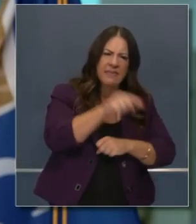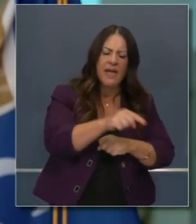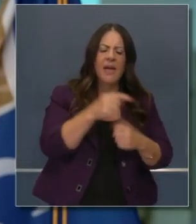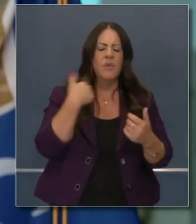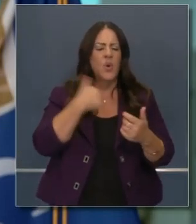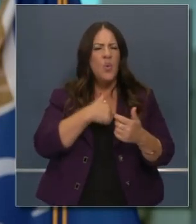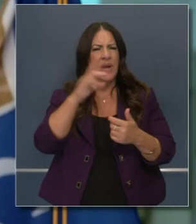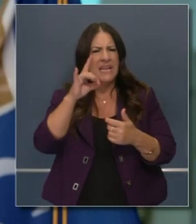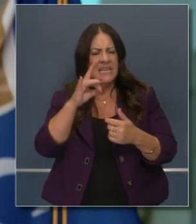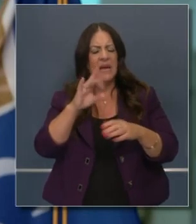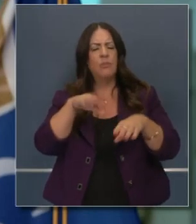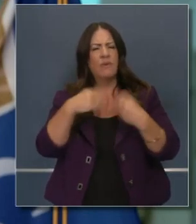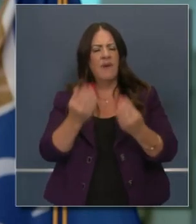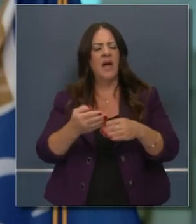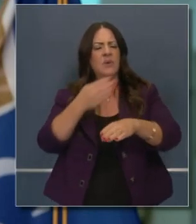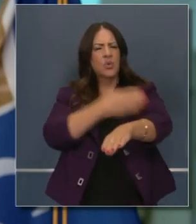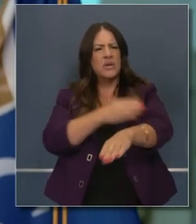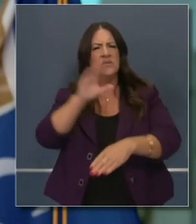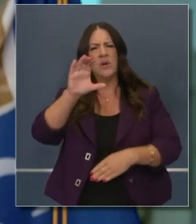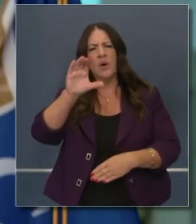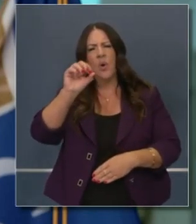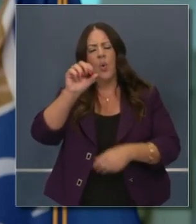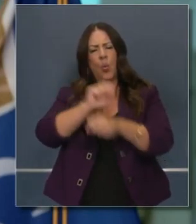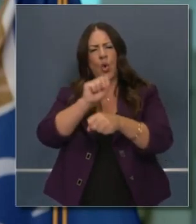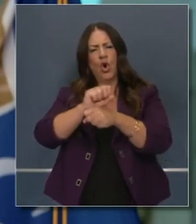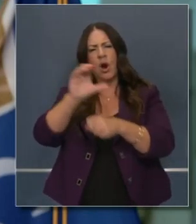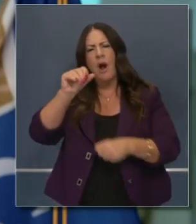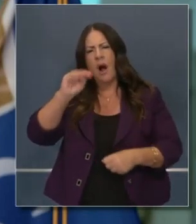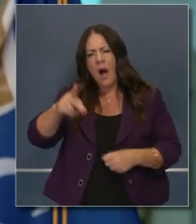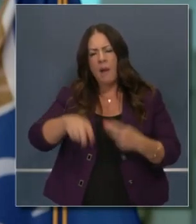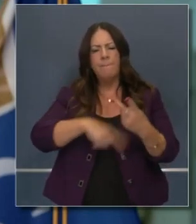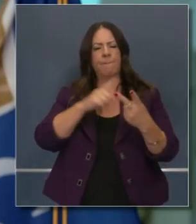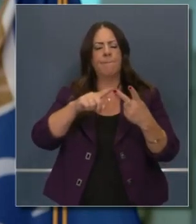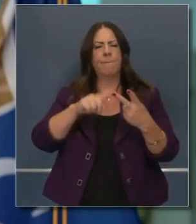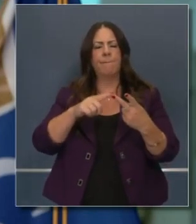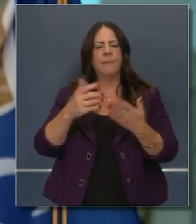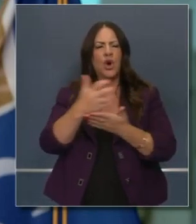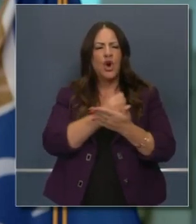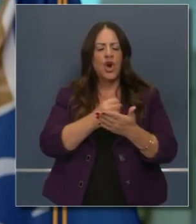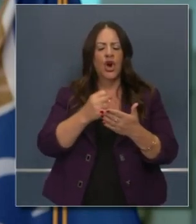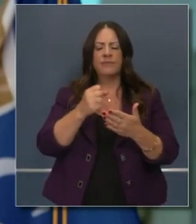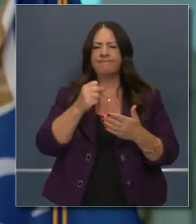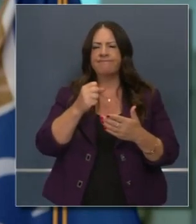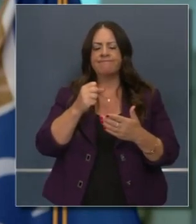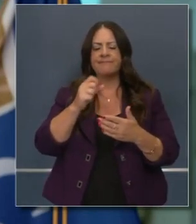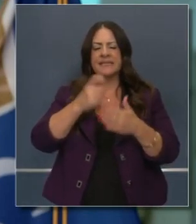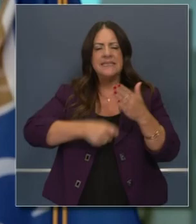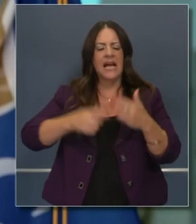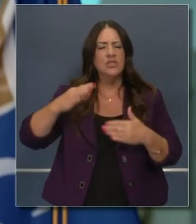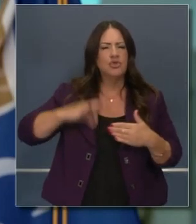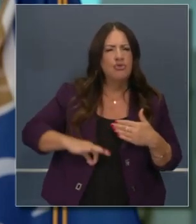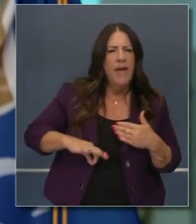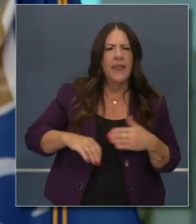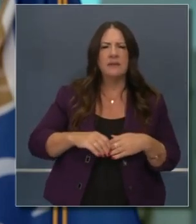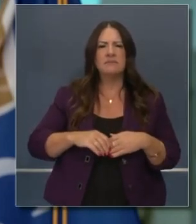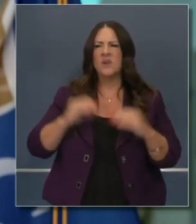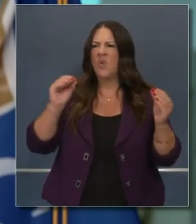protegiendo a personas que tienen permisos de ausencia por enfermedad, dando más apoyo, incluyendo un